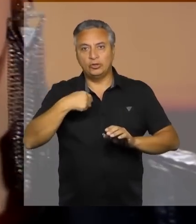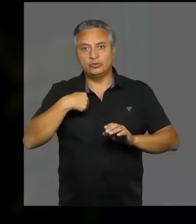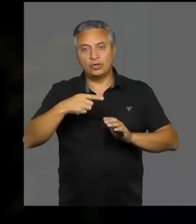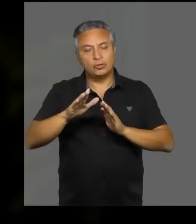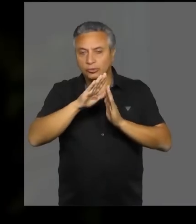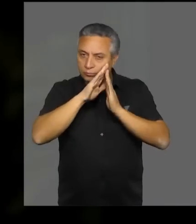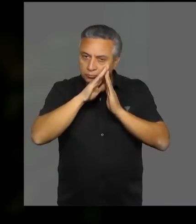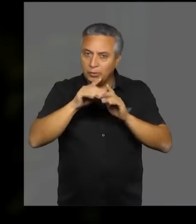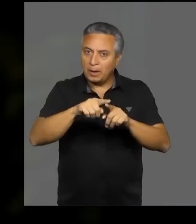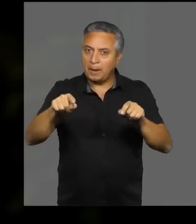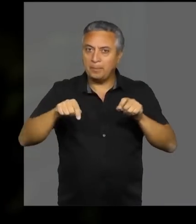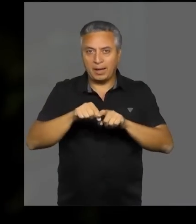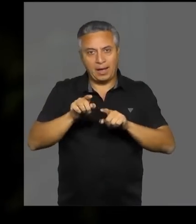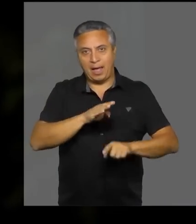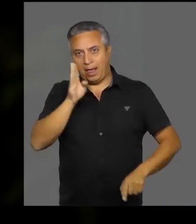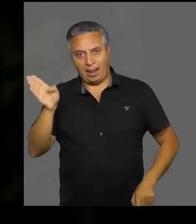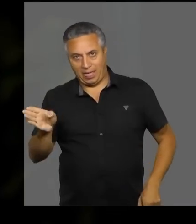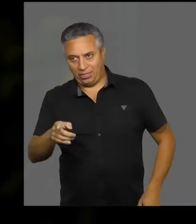lado.